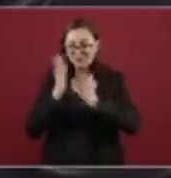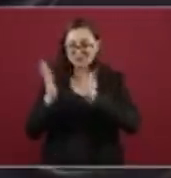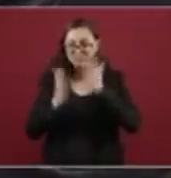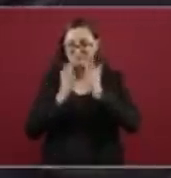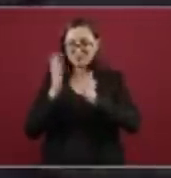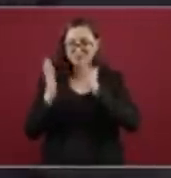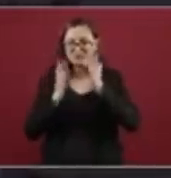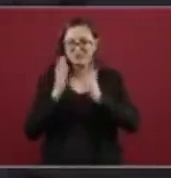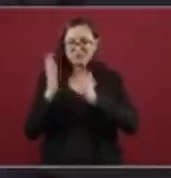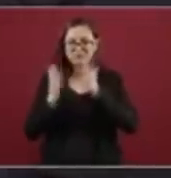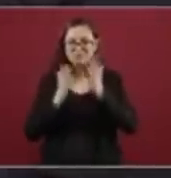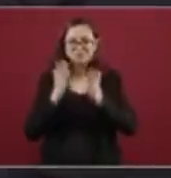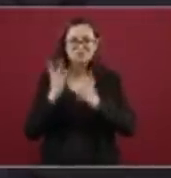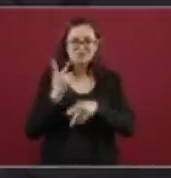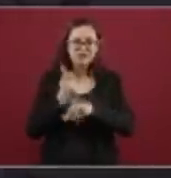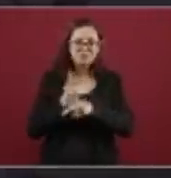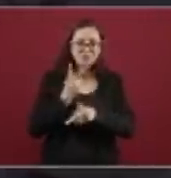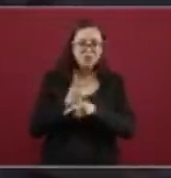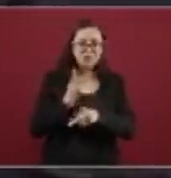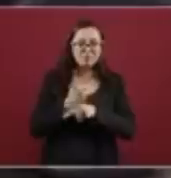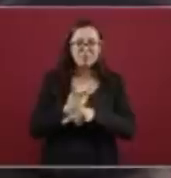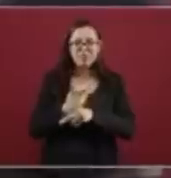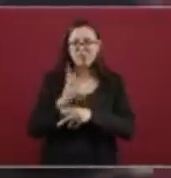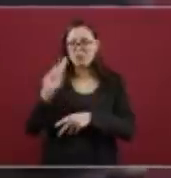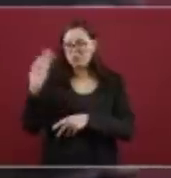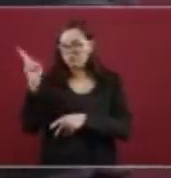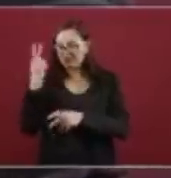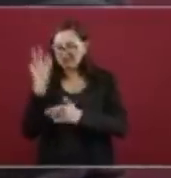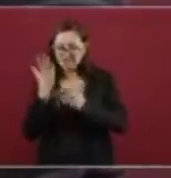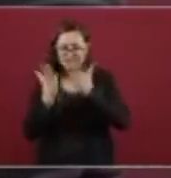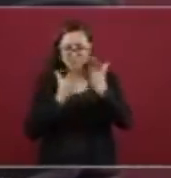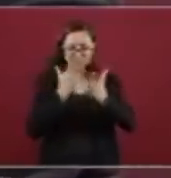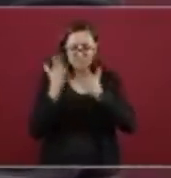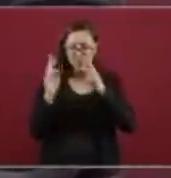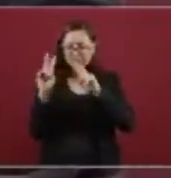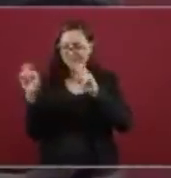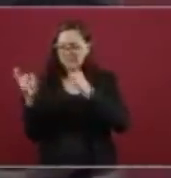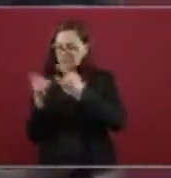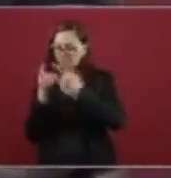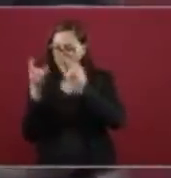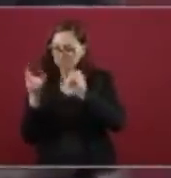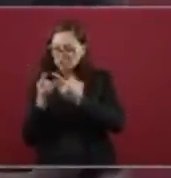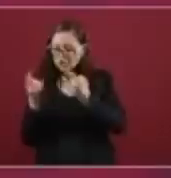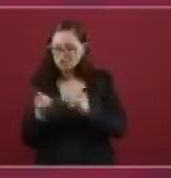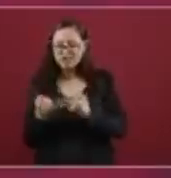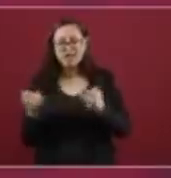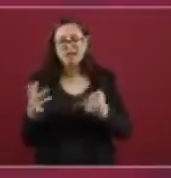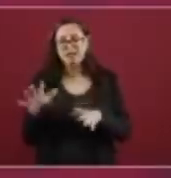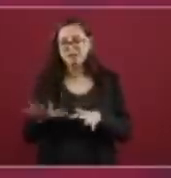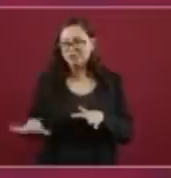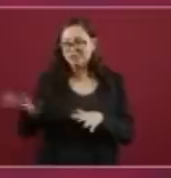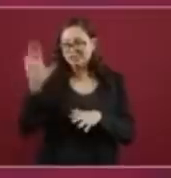la preparatoria o en la universidad, sobre todo en ciencias sociales.